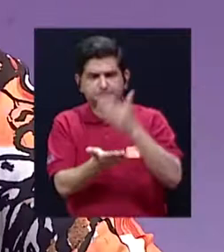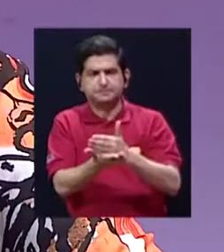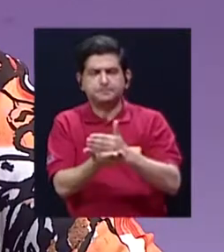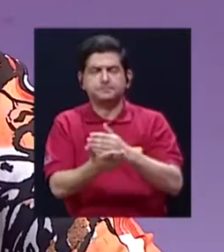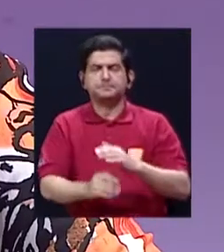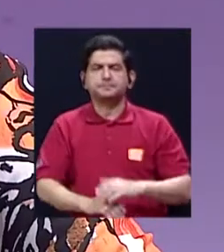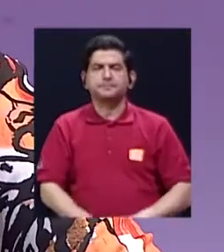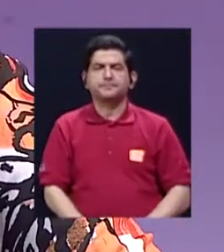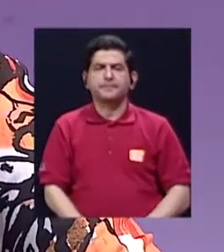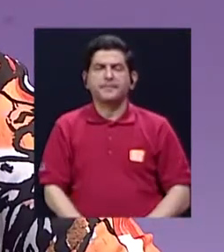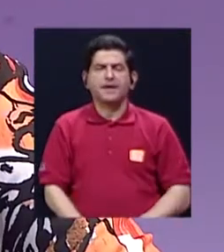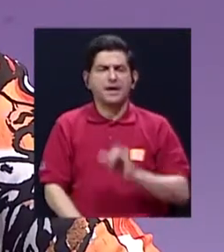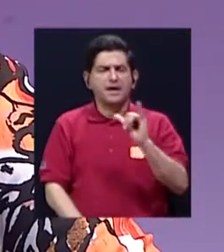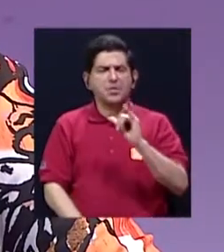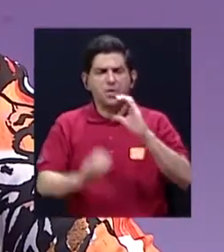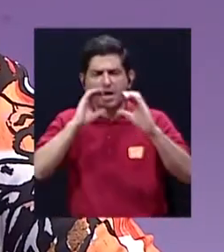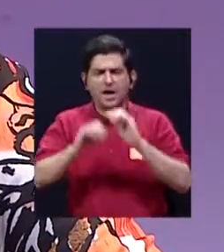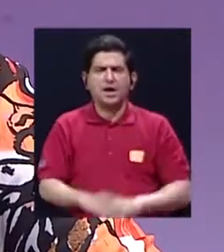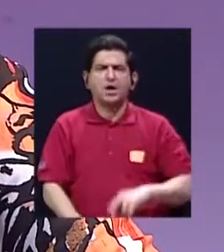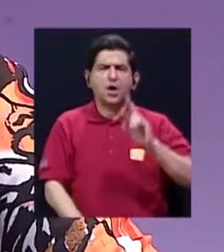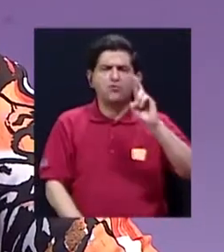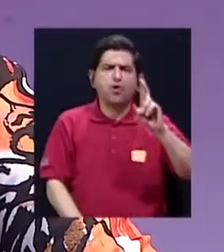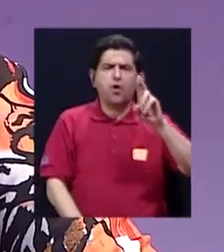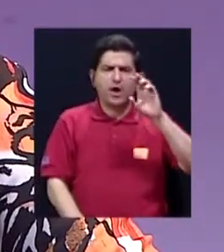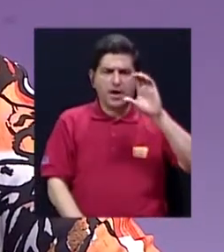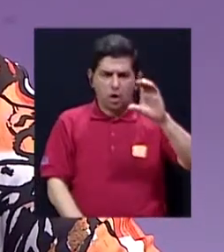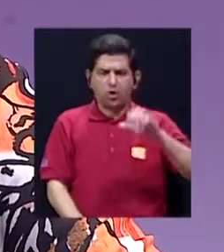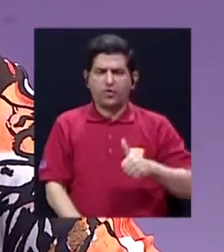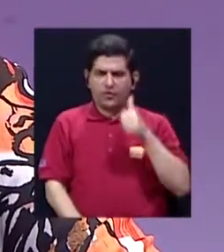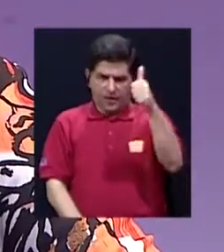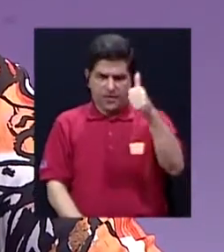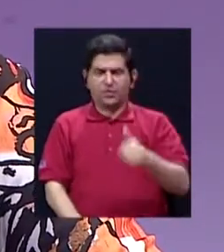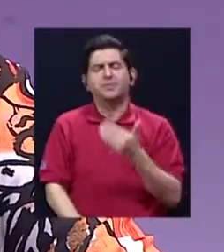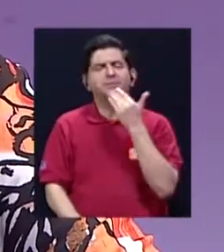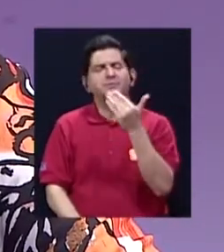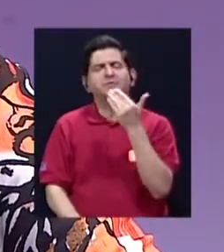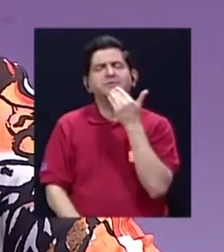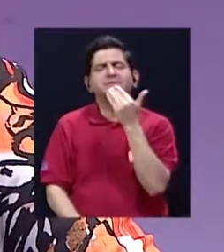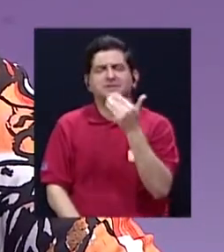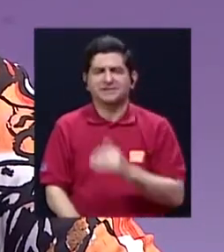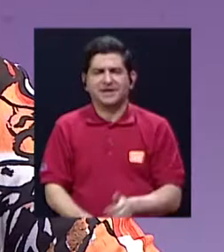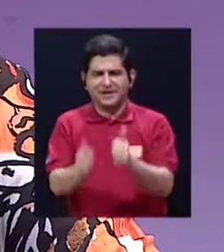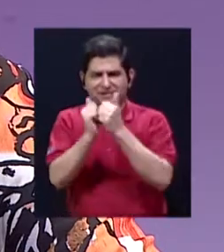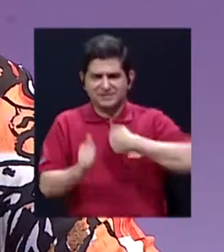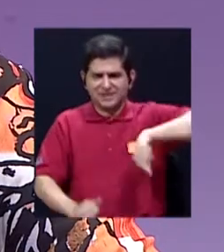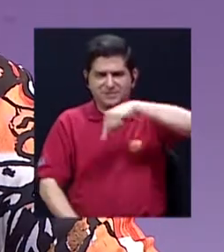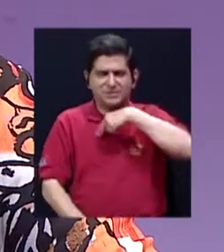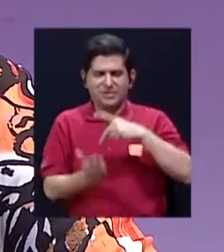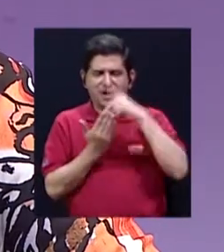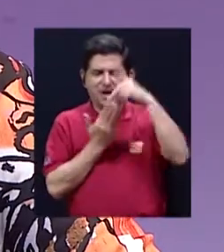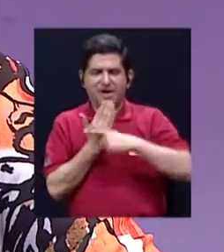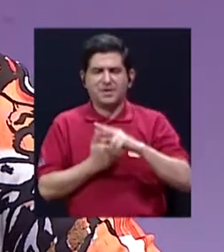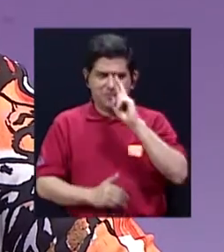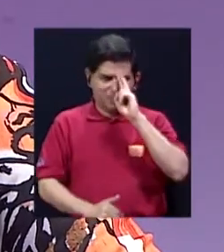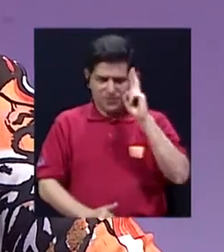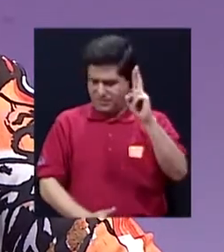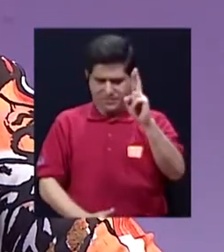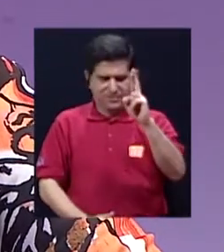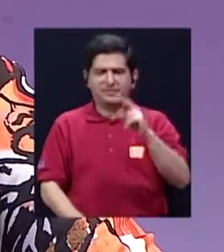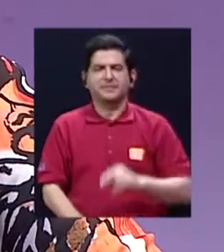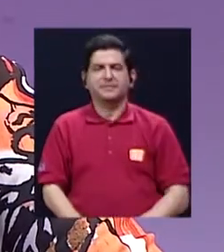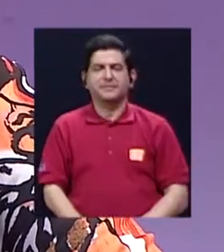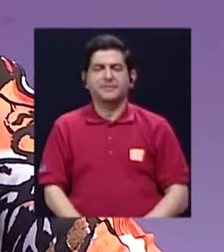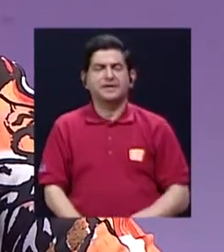Nos escribe también don Roger Cordero de Alajuela. Don Roger, muchas gracias por acompañarnos en Irreverencias. Dice que